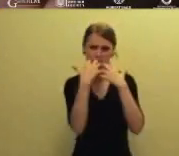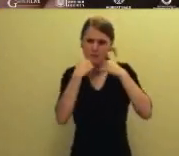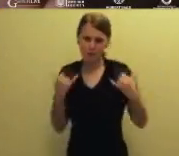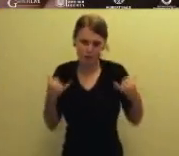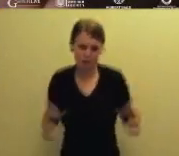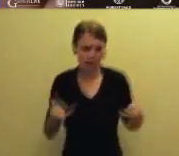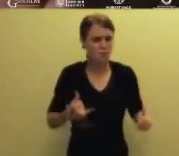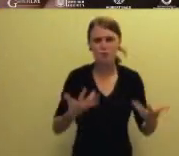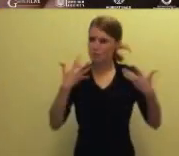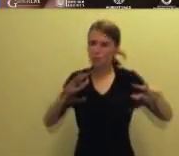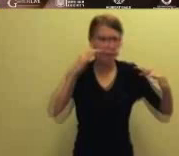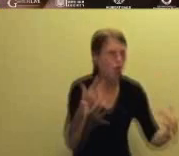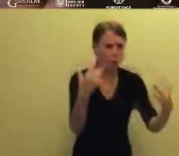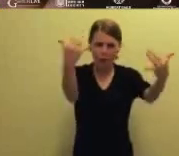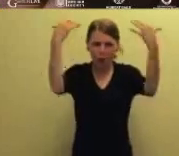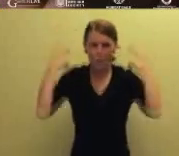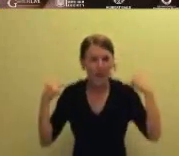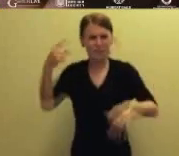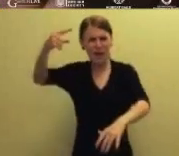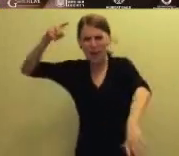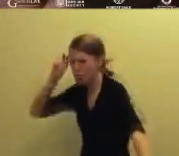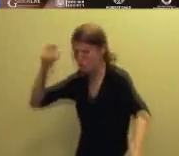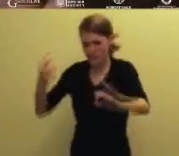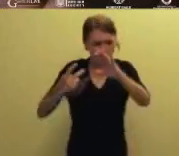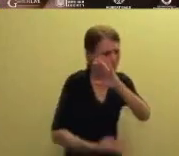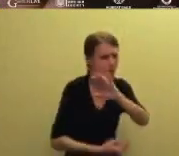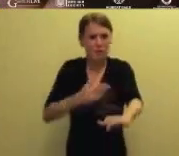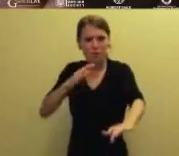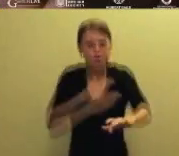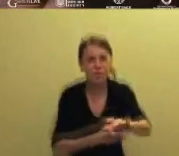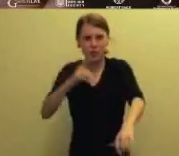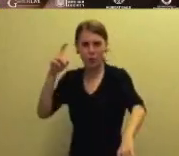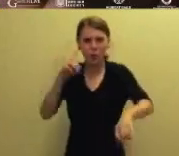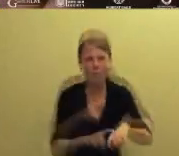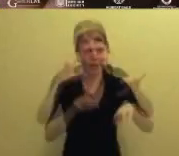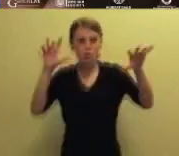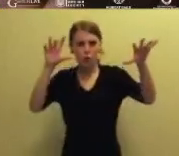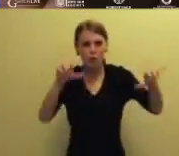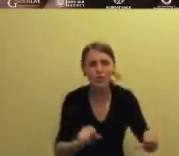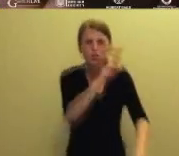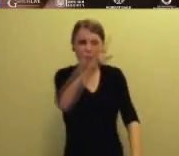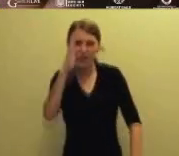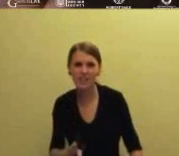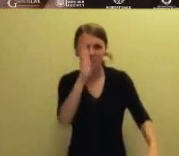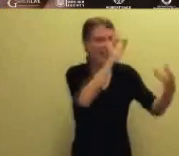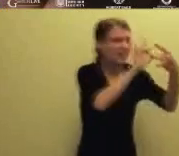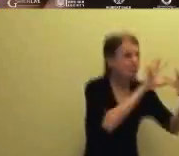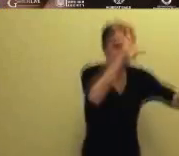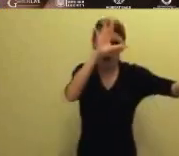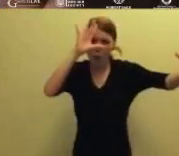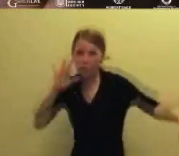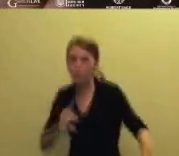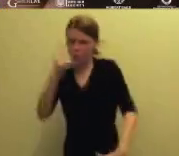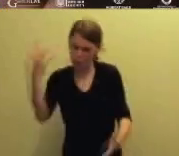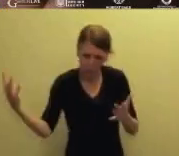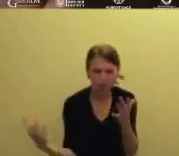porque el primer acto es soporífero lo tengo que decir soporífero y además es técnicamente menos